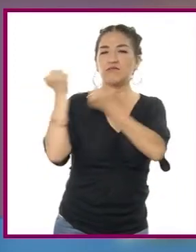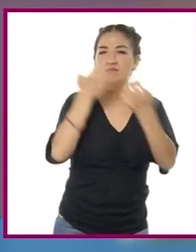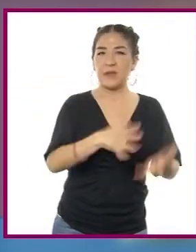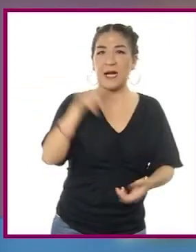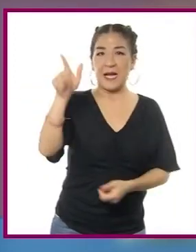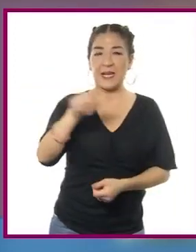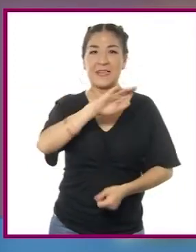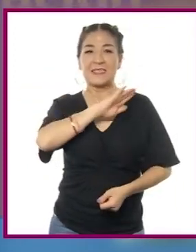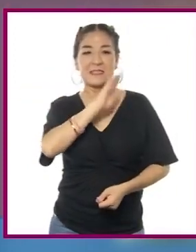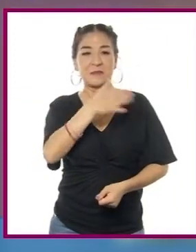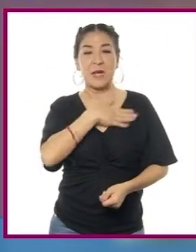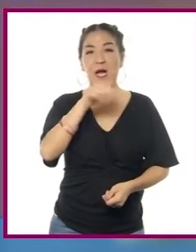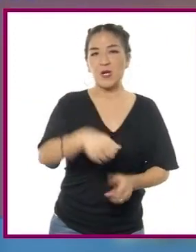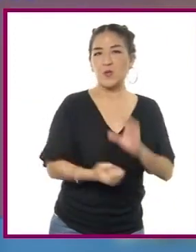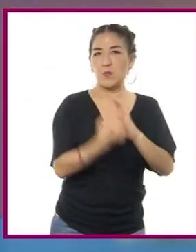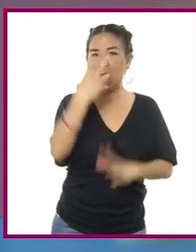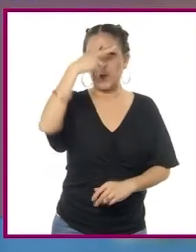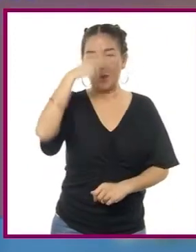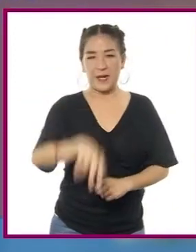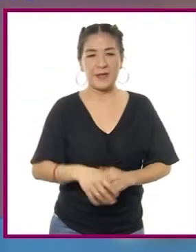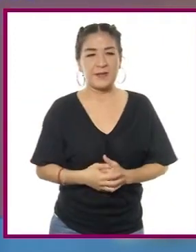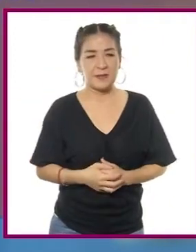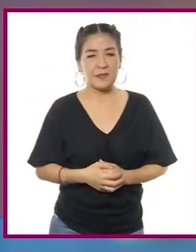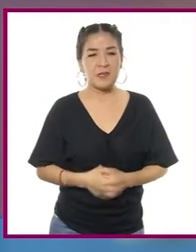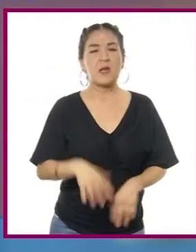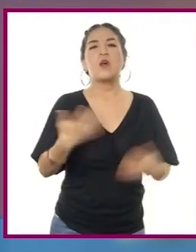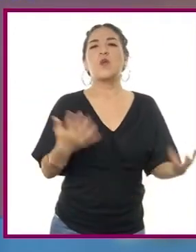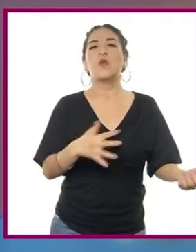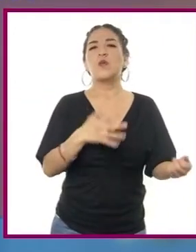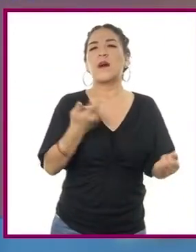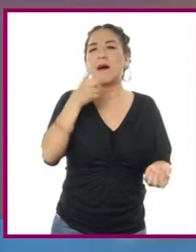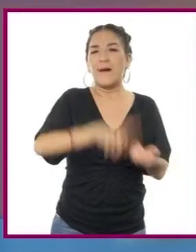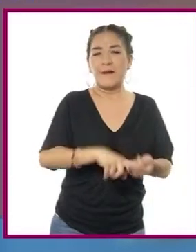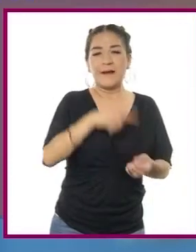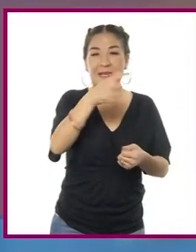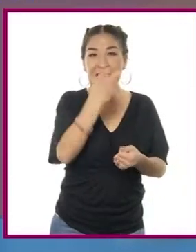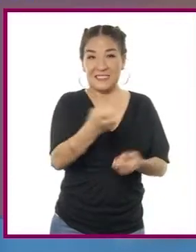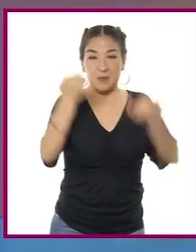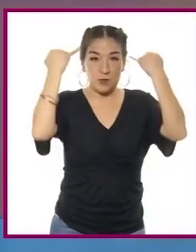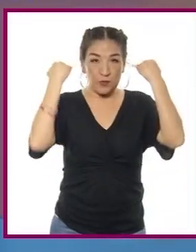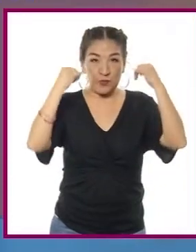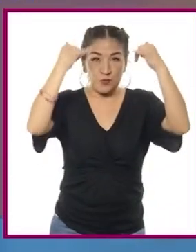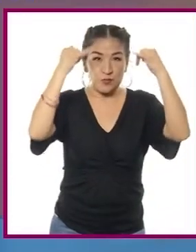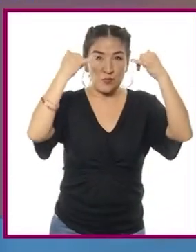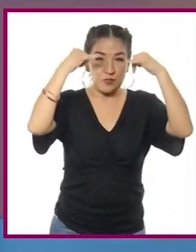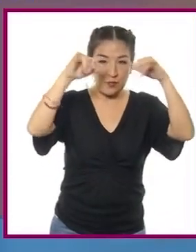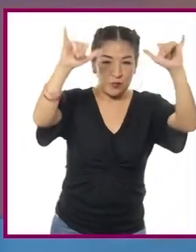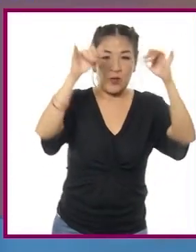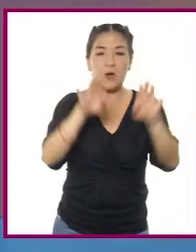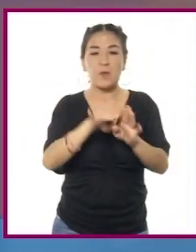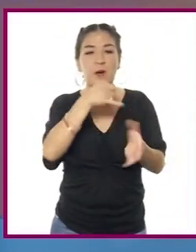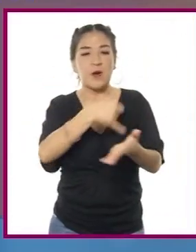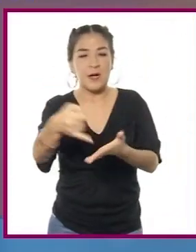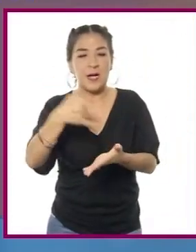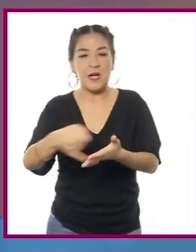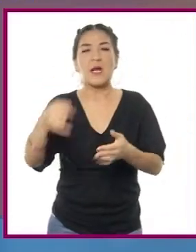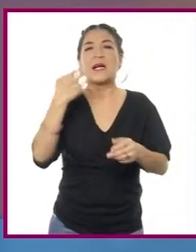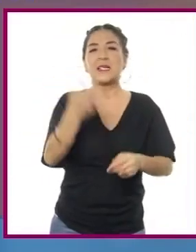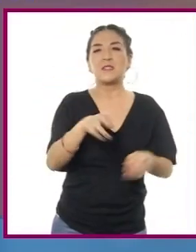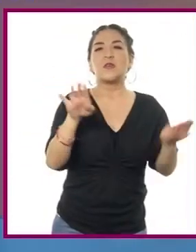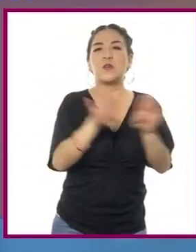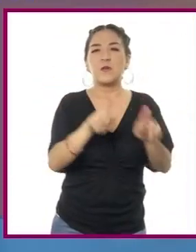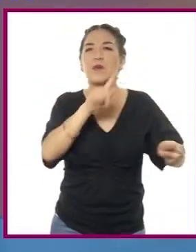España? ¿Qué impacto tuvo la ganadería en las actividades económicas novohispanas